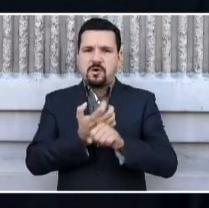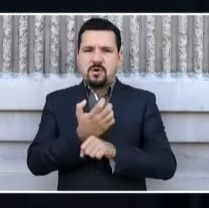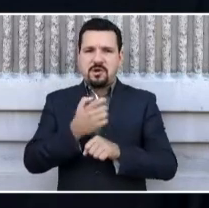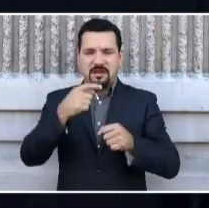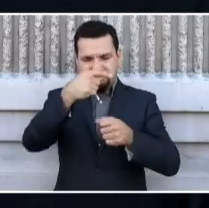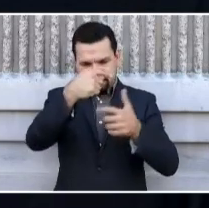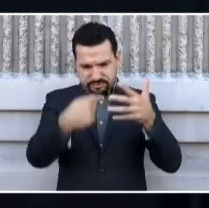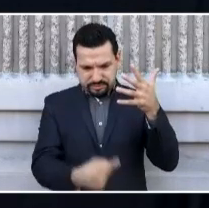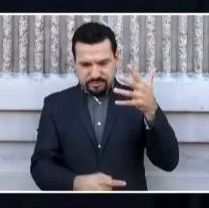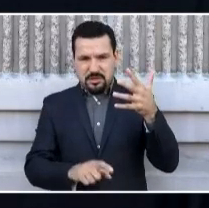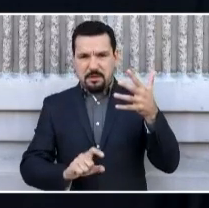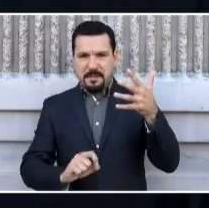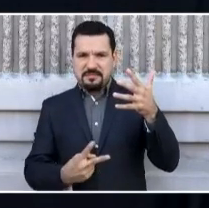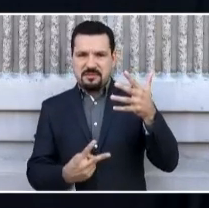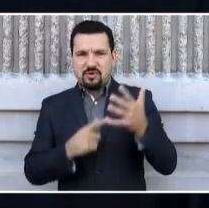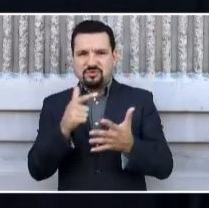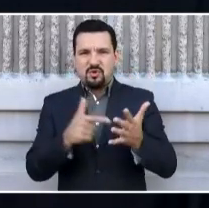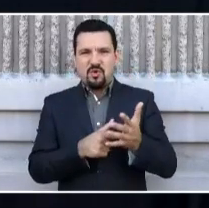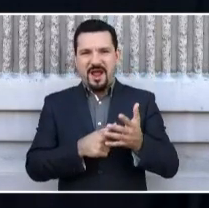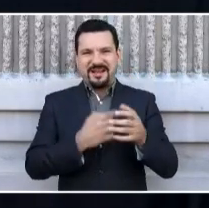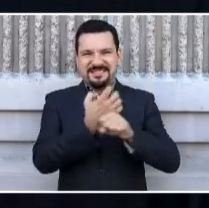a nivel nacional.